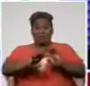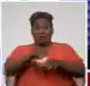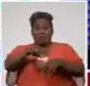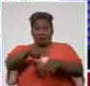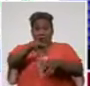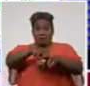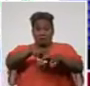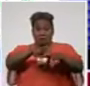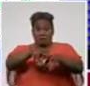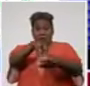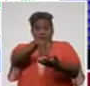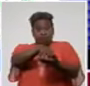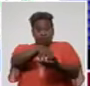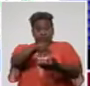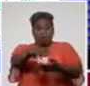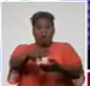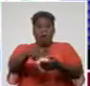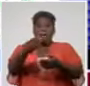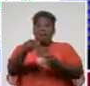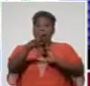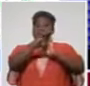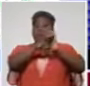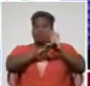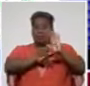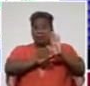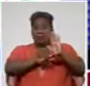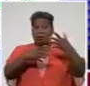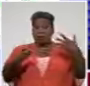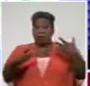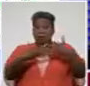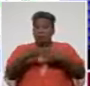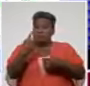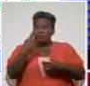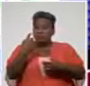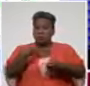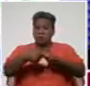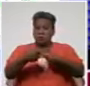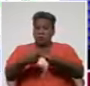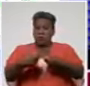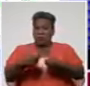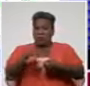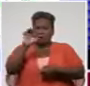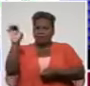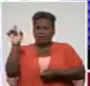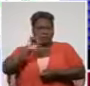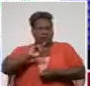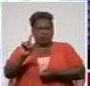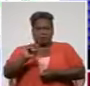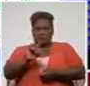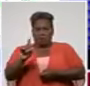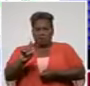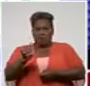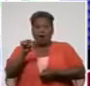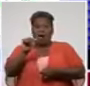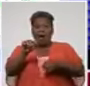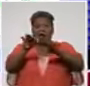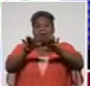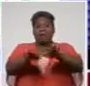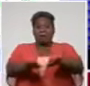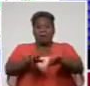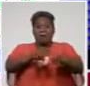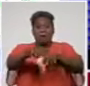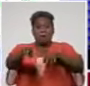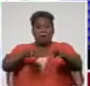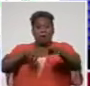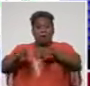les decía, un grupo de medidas no solo relacionadas con el comercio, sino dirigidas fundamentalmente a cortar la movilidad de las personas, sobre